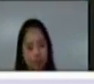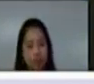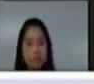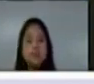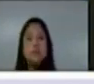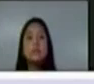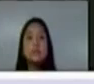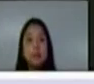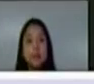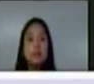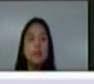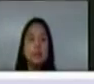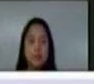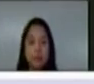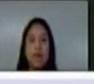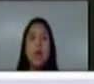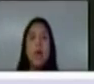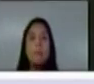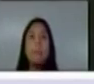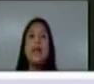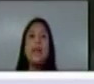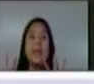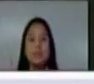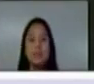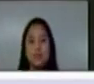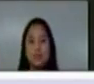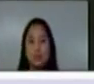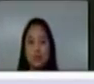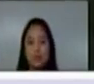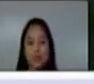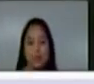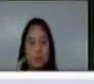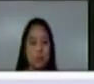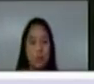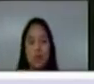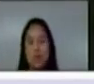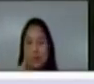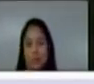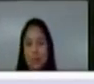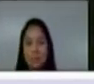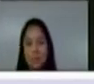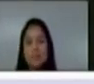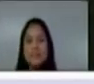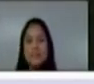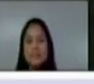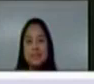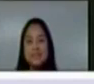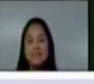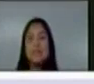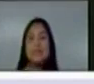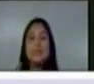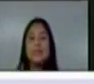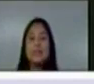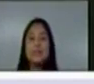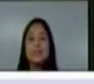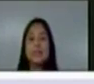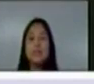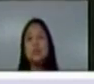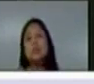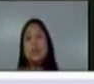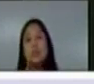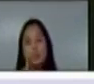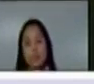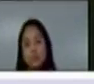se da por parte de AMLO en este discurso que se brindó luego de tenerse la reunión con el presidente Yamatei,